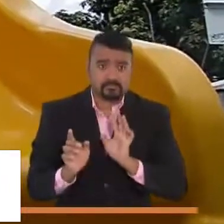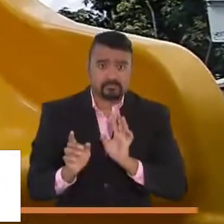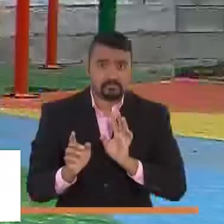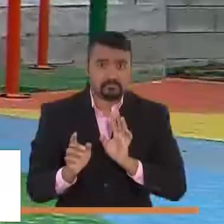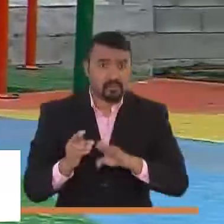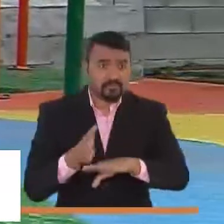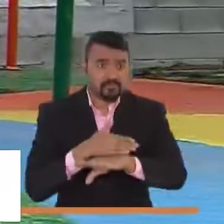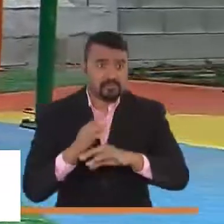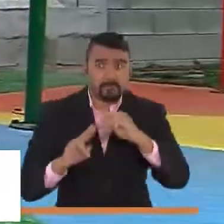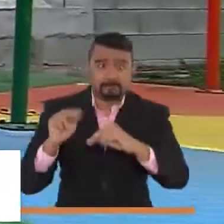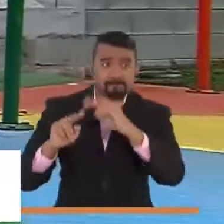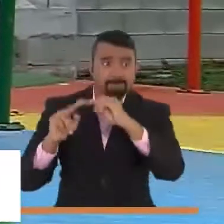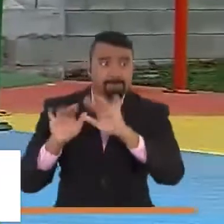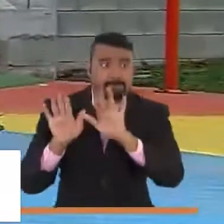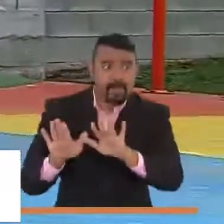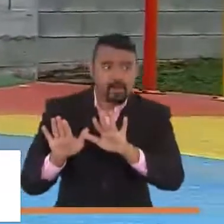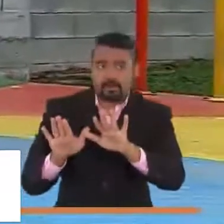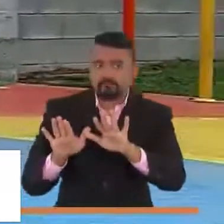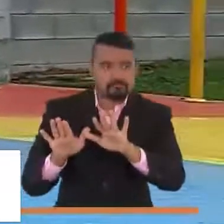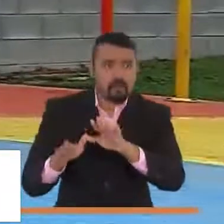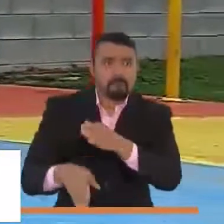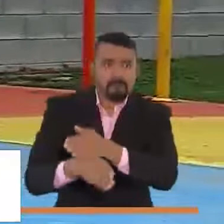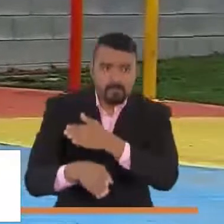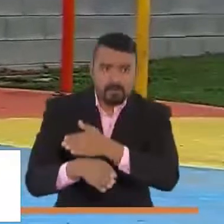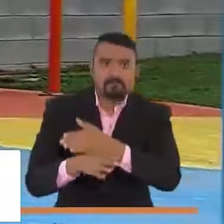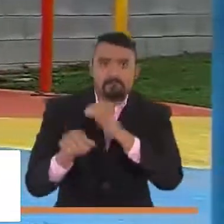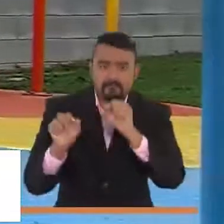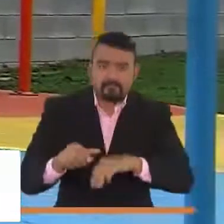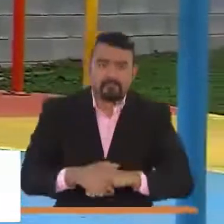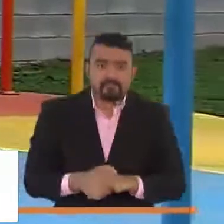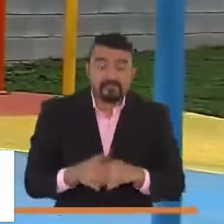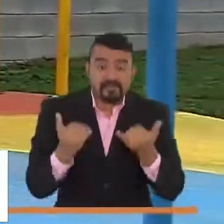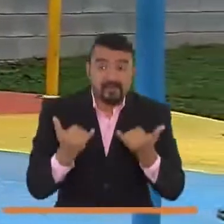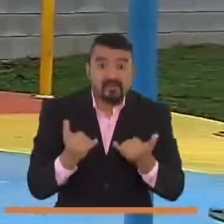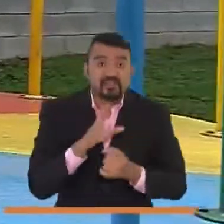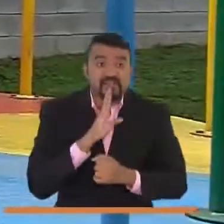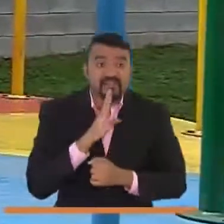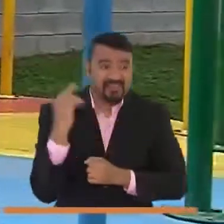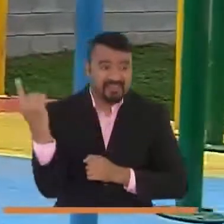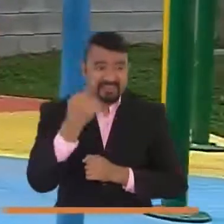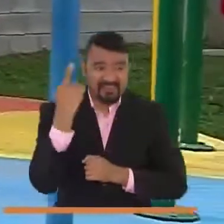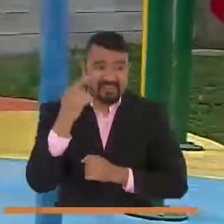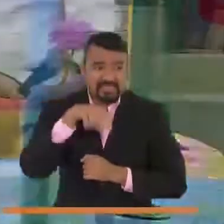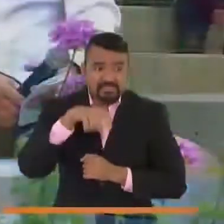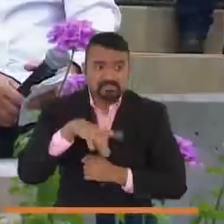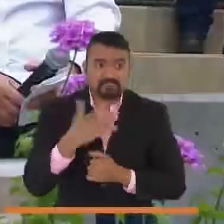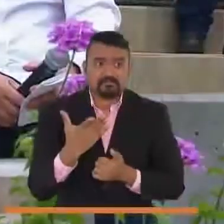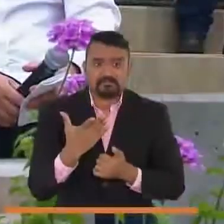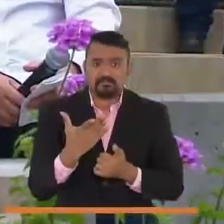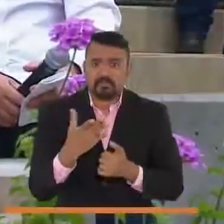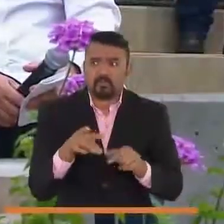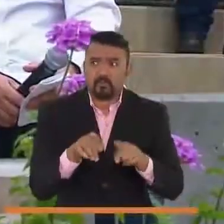no quisimos parar. Es importante que los municipios no detengan su progreso y su avance, que